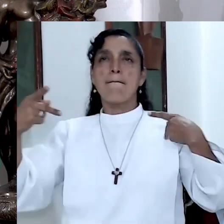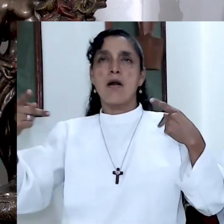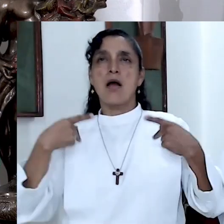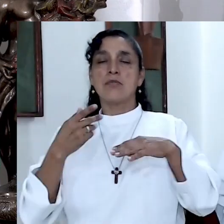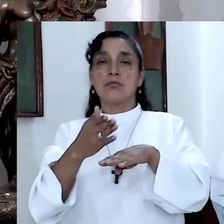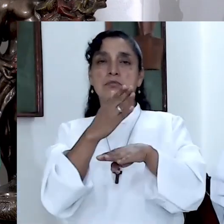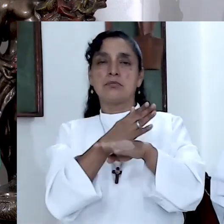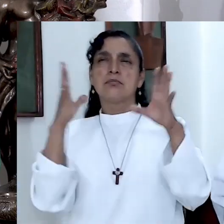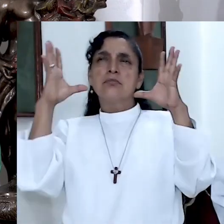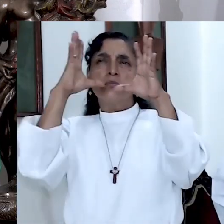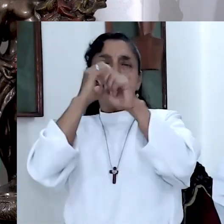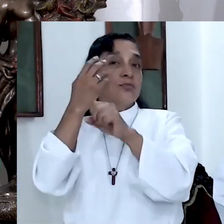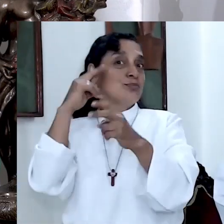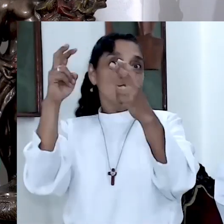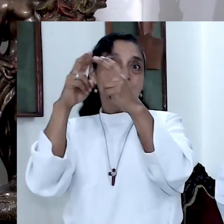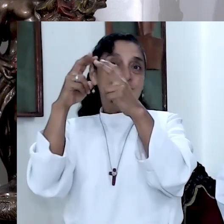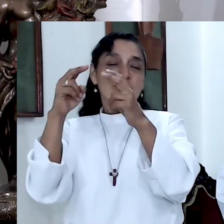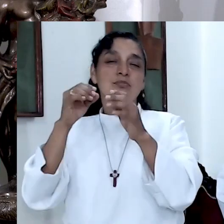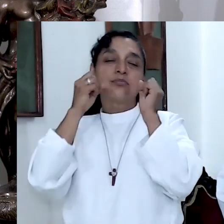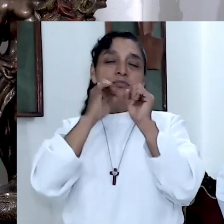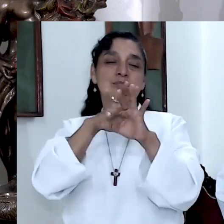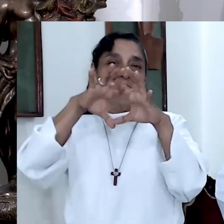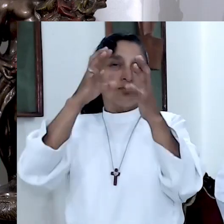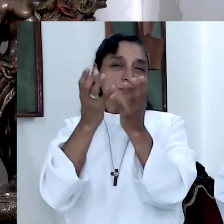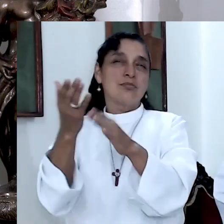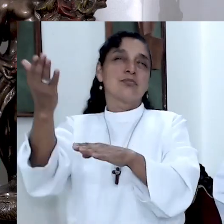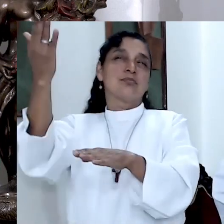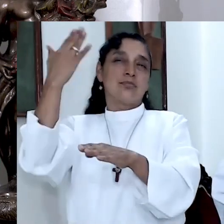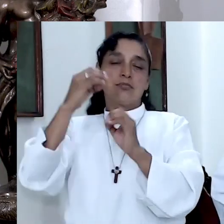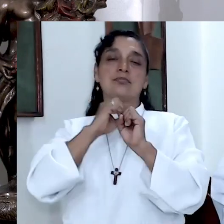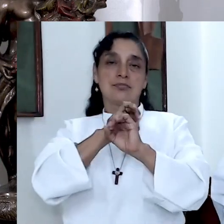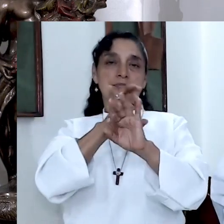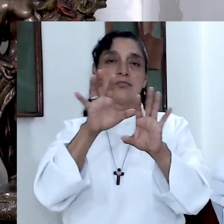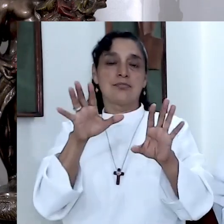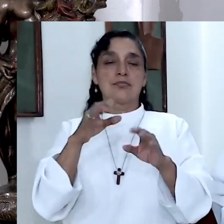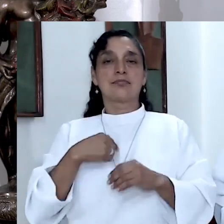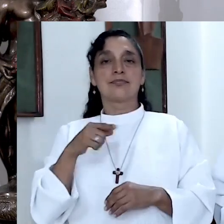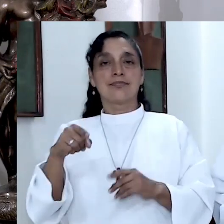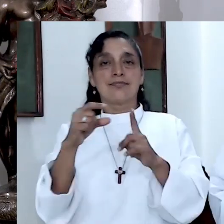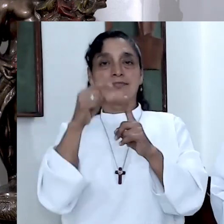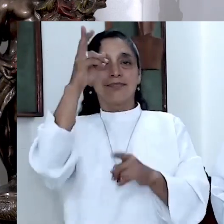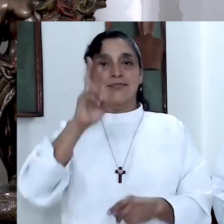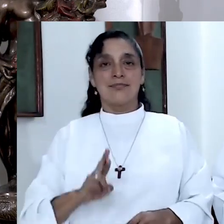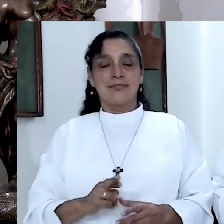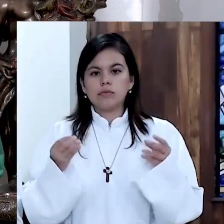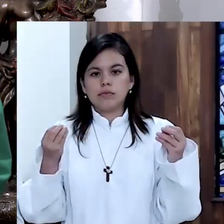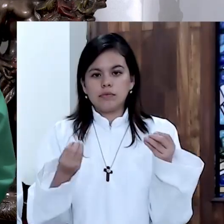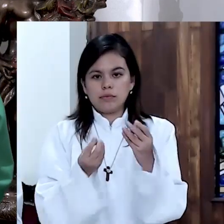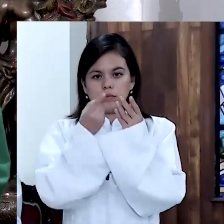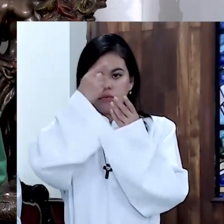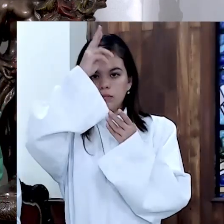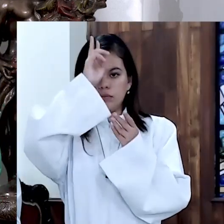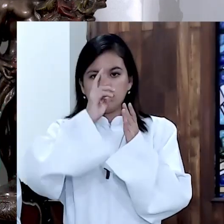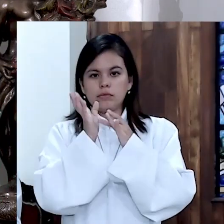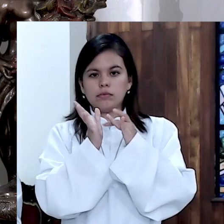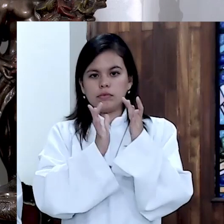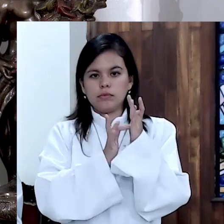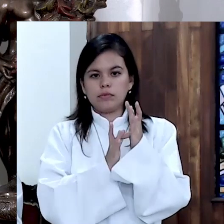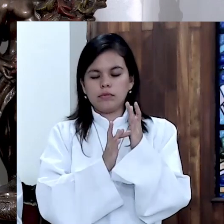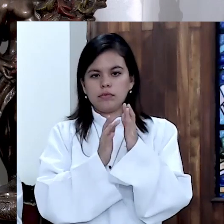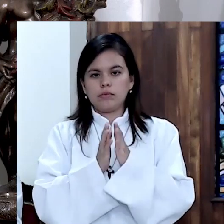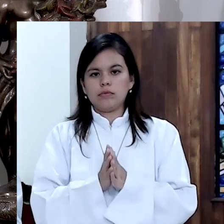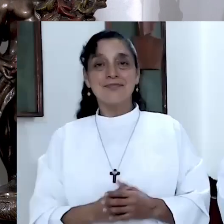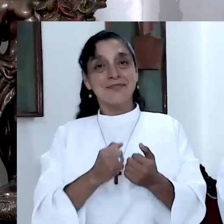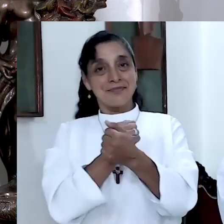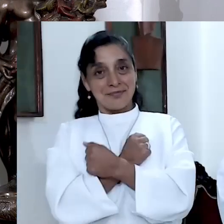oculto desde la creación del mundo. Palabra del Señor. Gloria a ti, Señor Jesús.